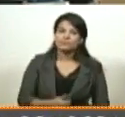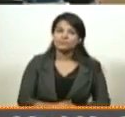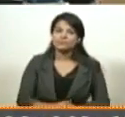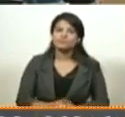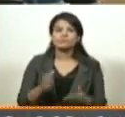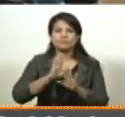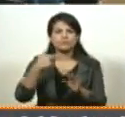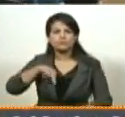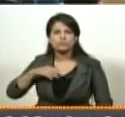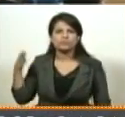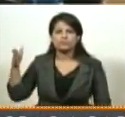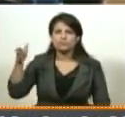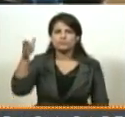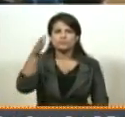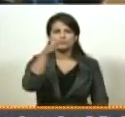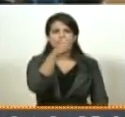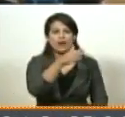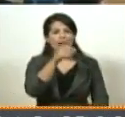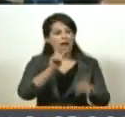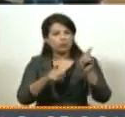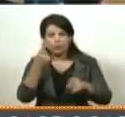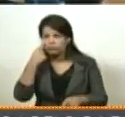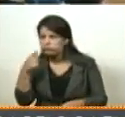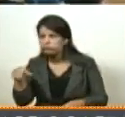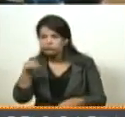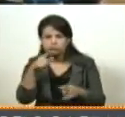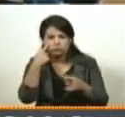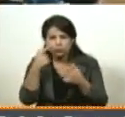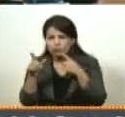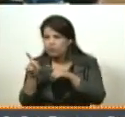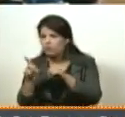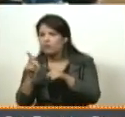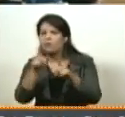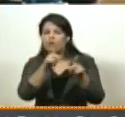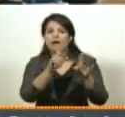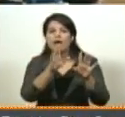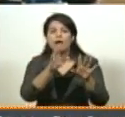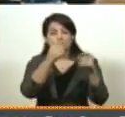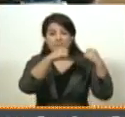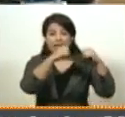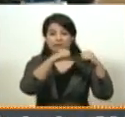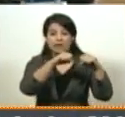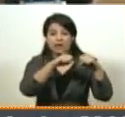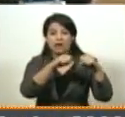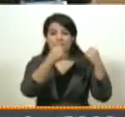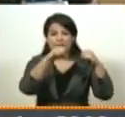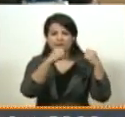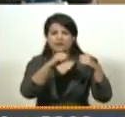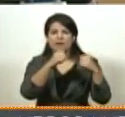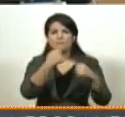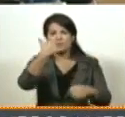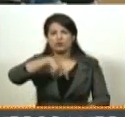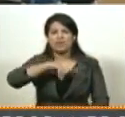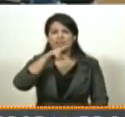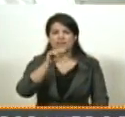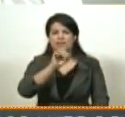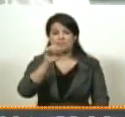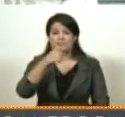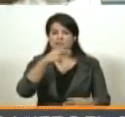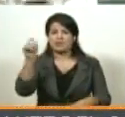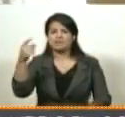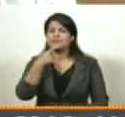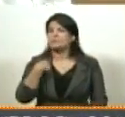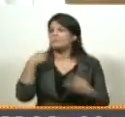recorrido pudimos observar hoy que en algunos centros donde se realizó el simulacro habían personas electores de este 30 de julio que dicen no conocer